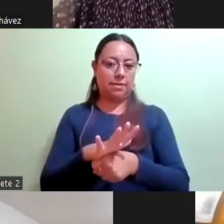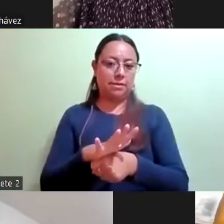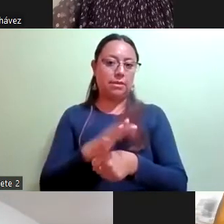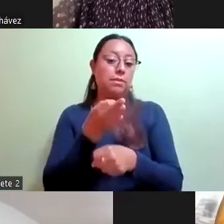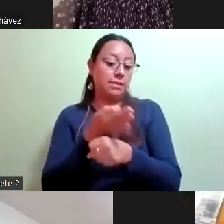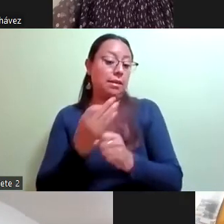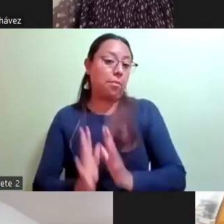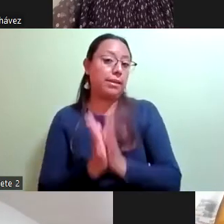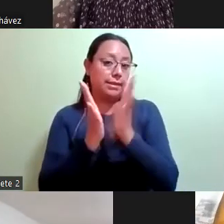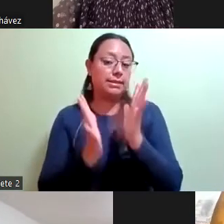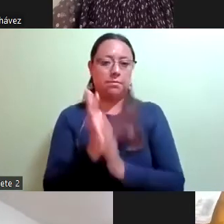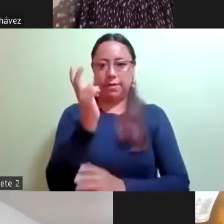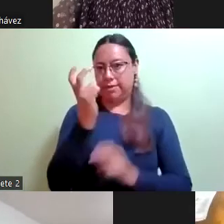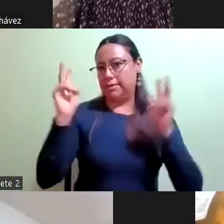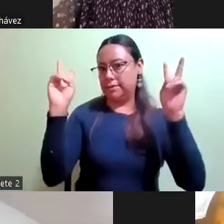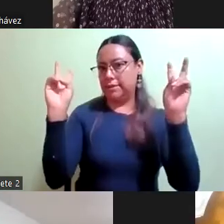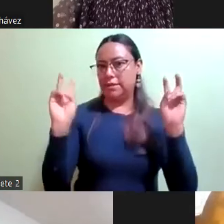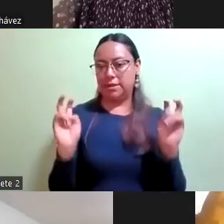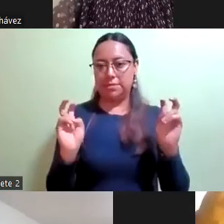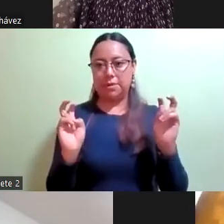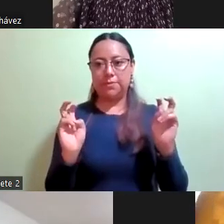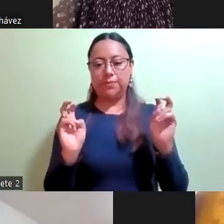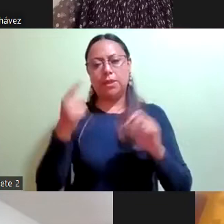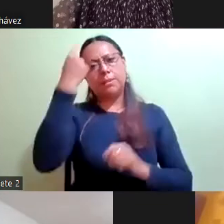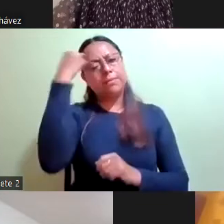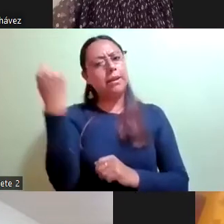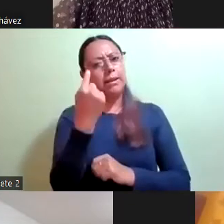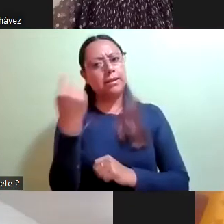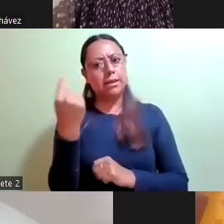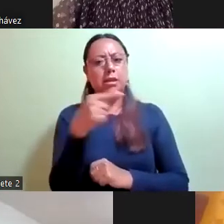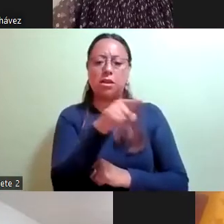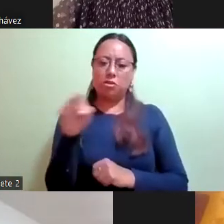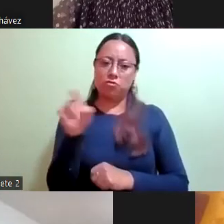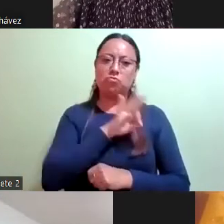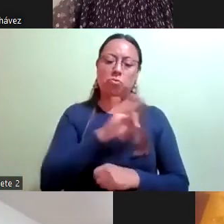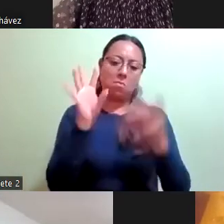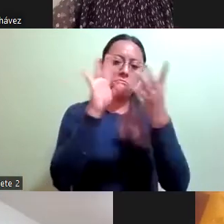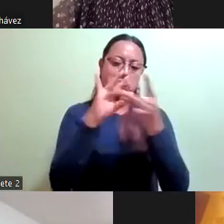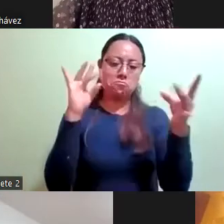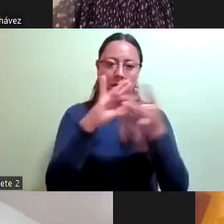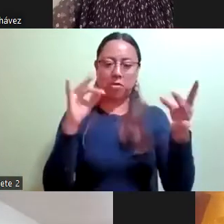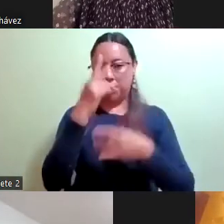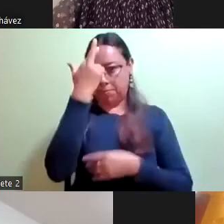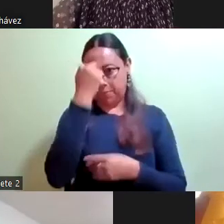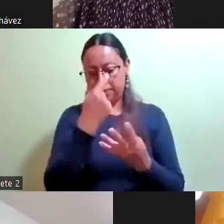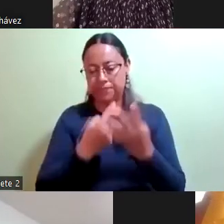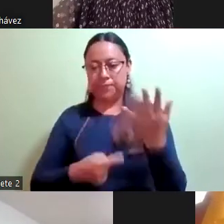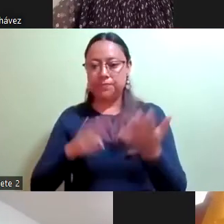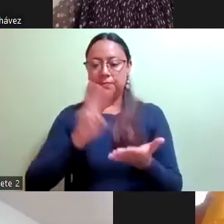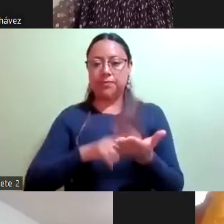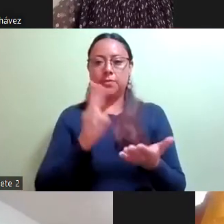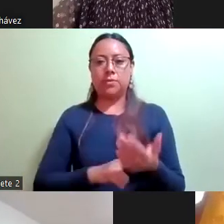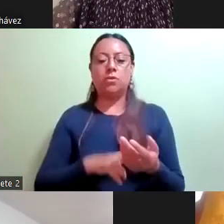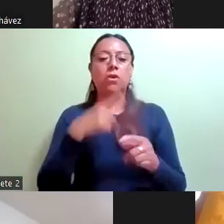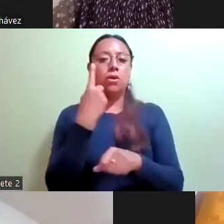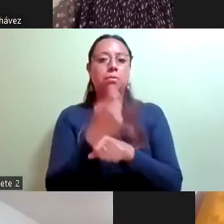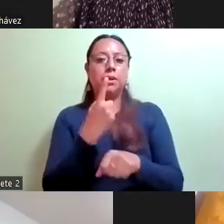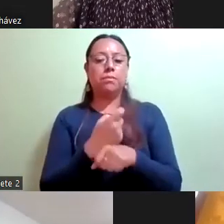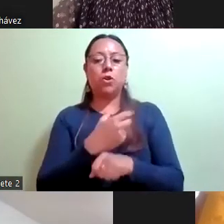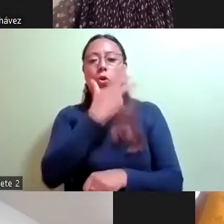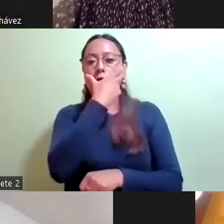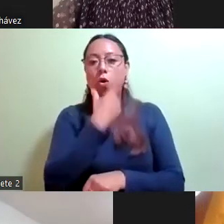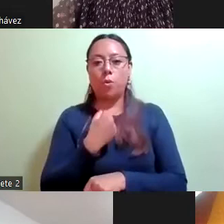involucradas en este asunto para exponer sus argumentos. En primera instancia, el maestro Alfonso